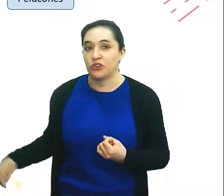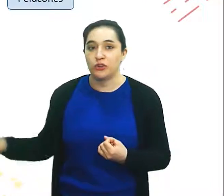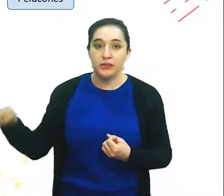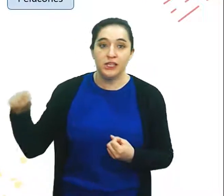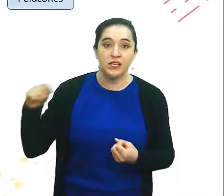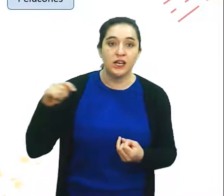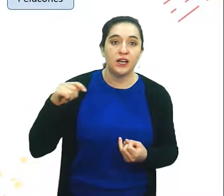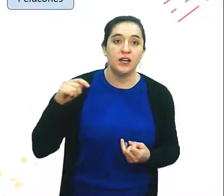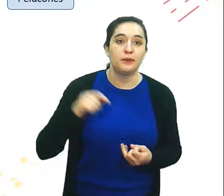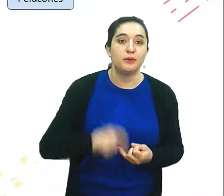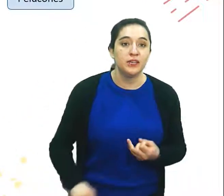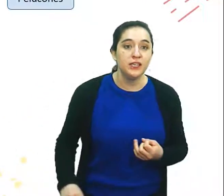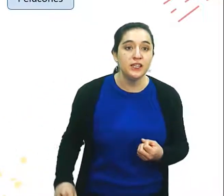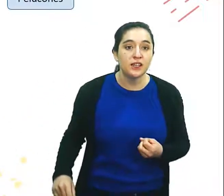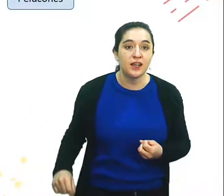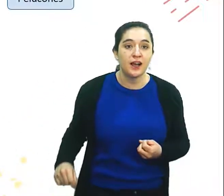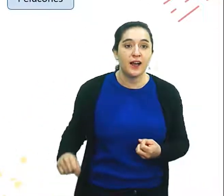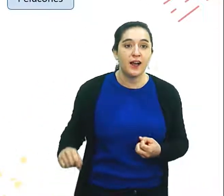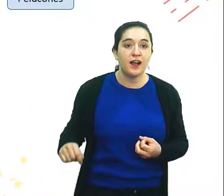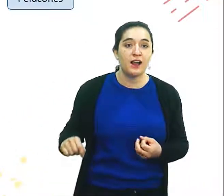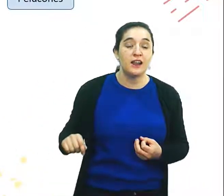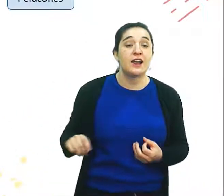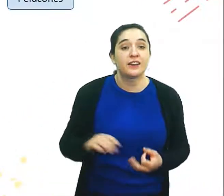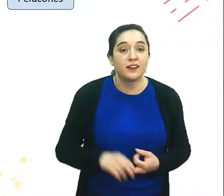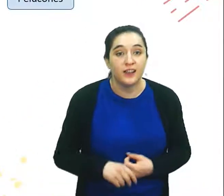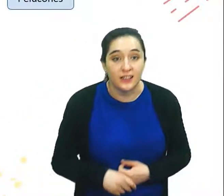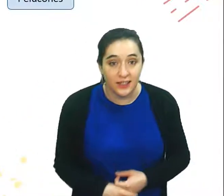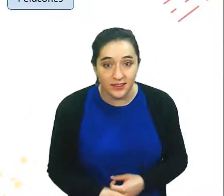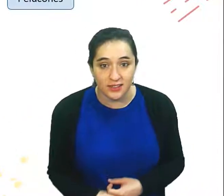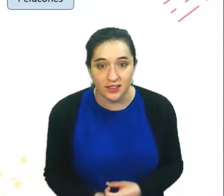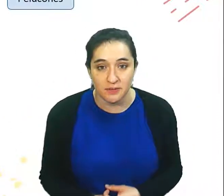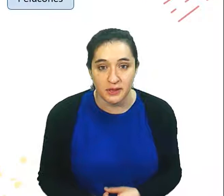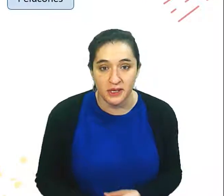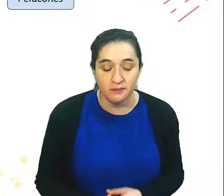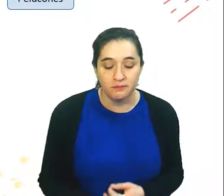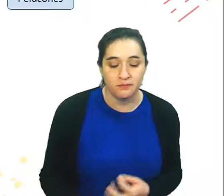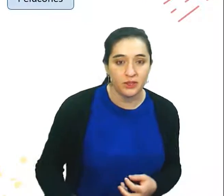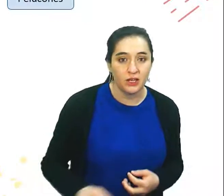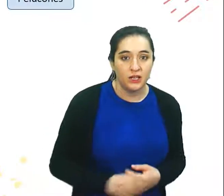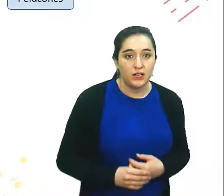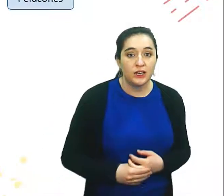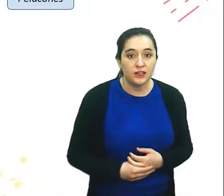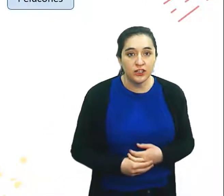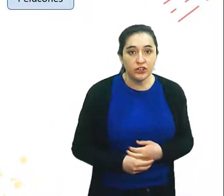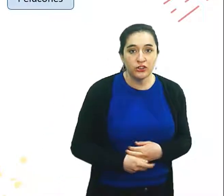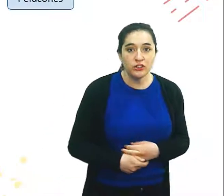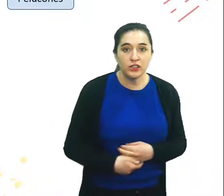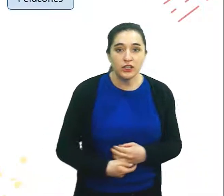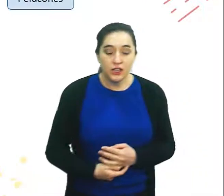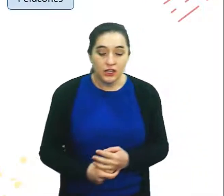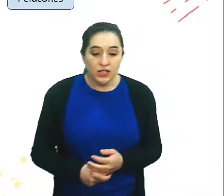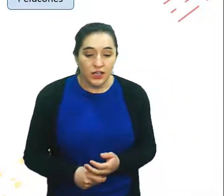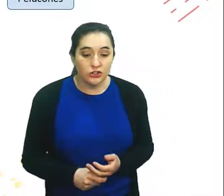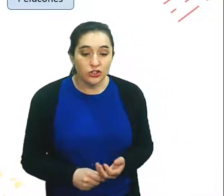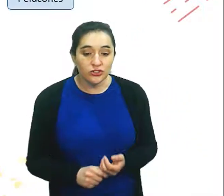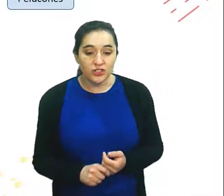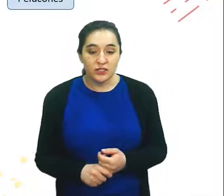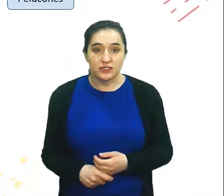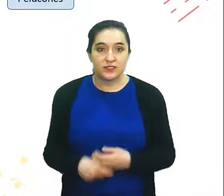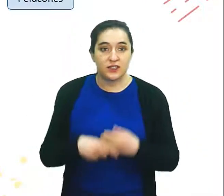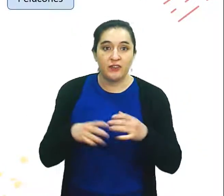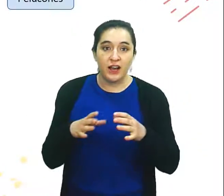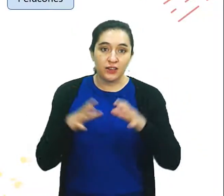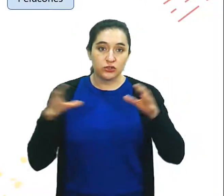sea la economía, la política, la iglesia también, la religión.